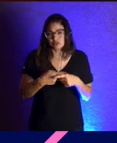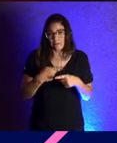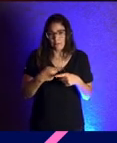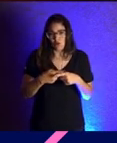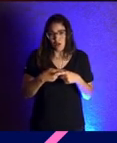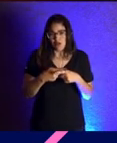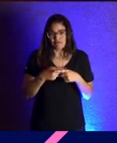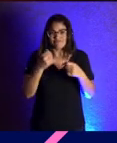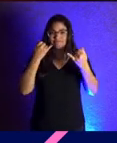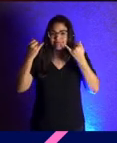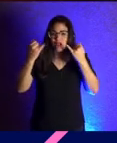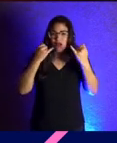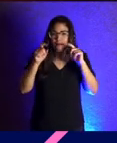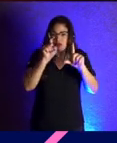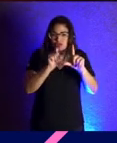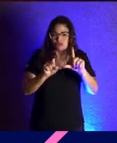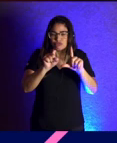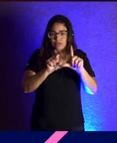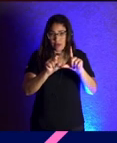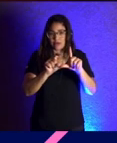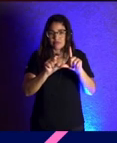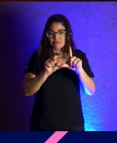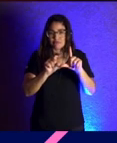mundo físico